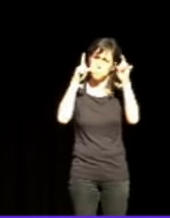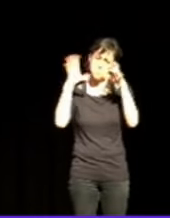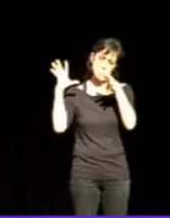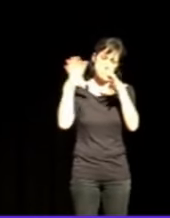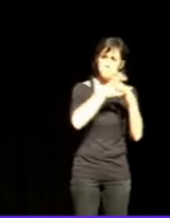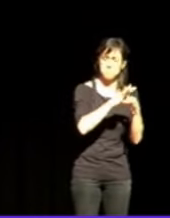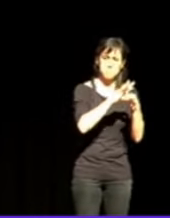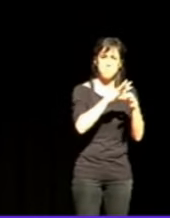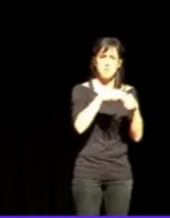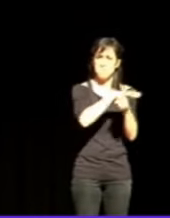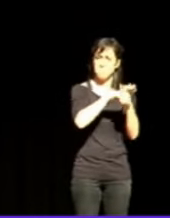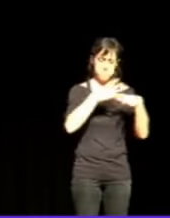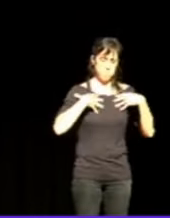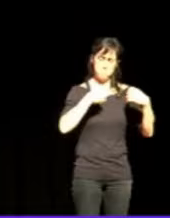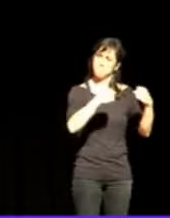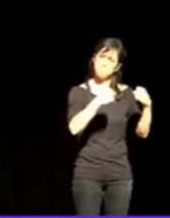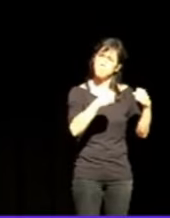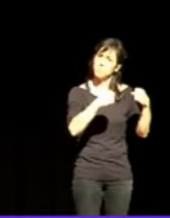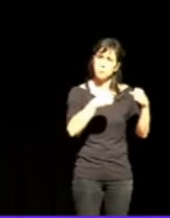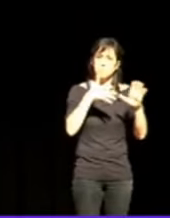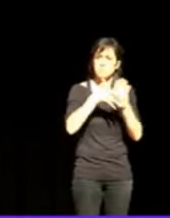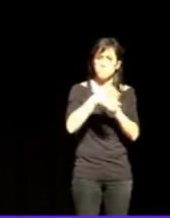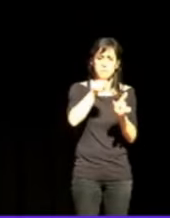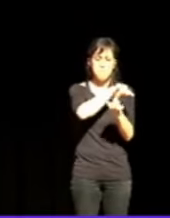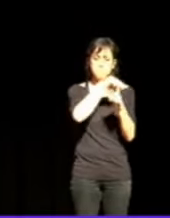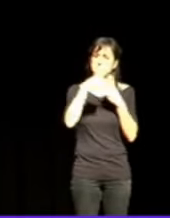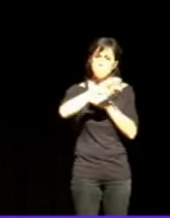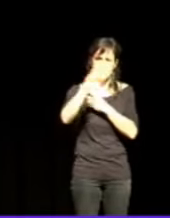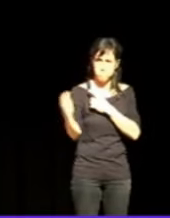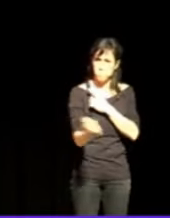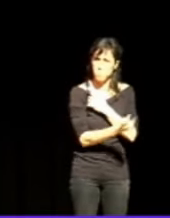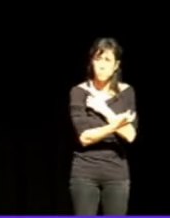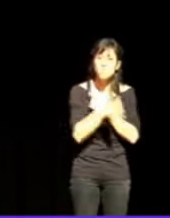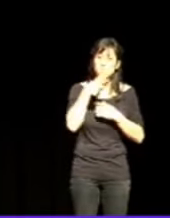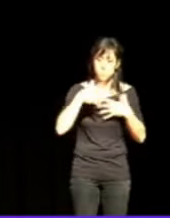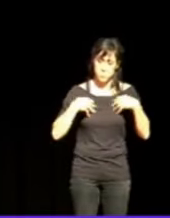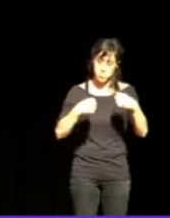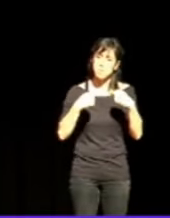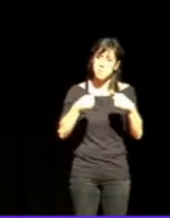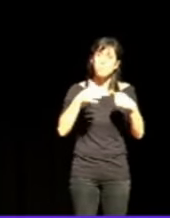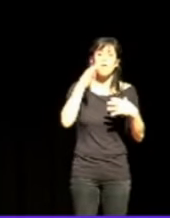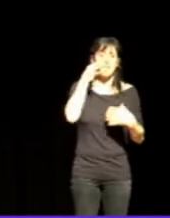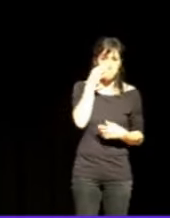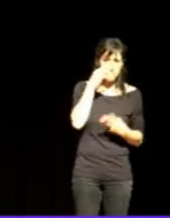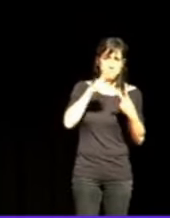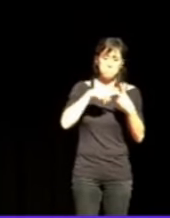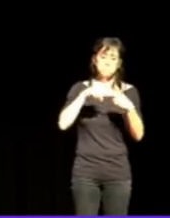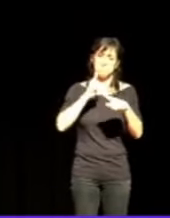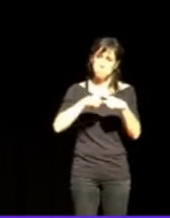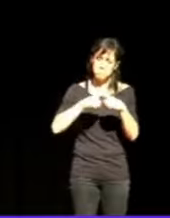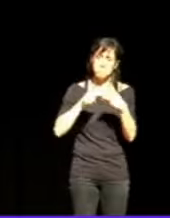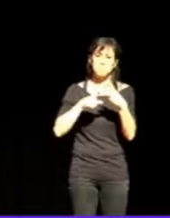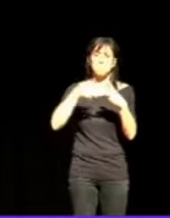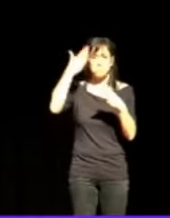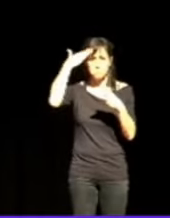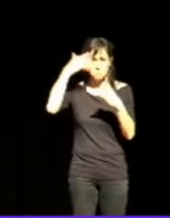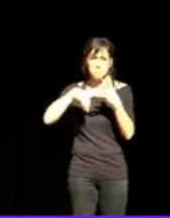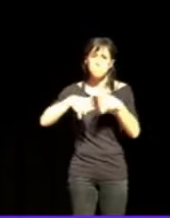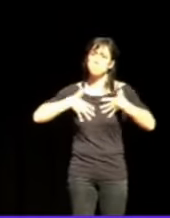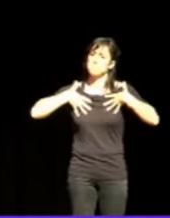manera multidimensional. La salud es física, es sexual, es mental,